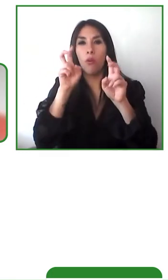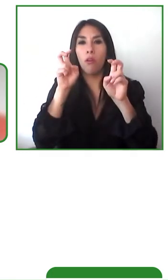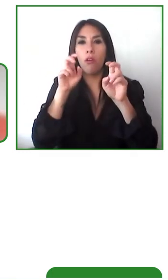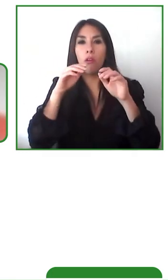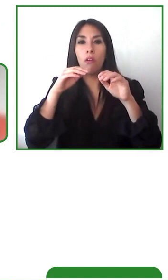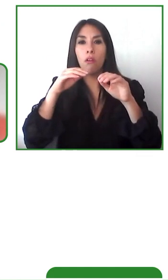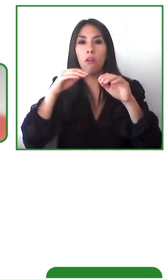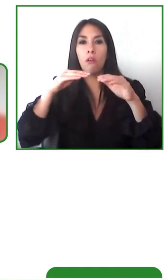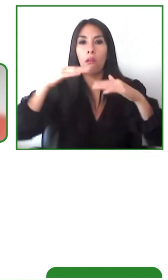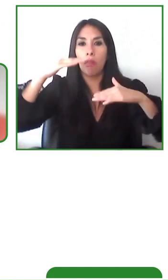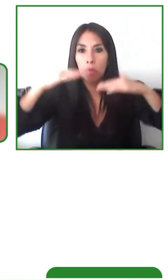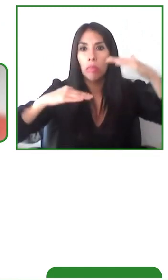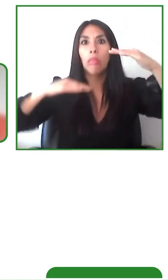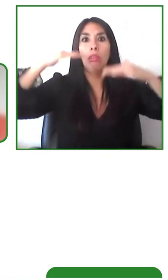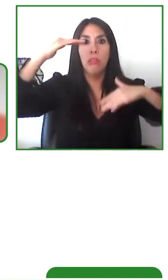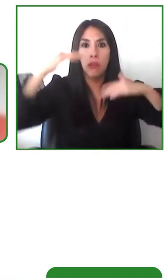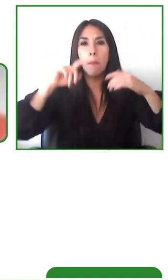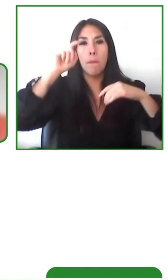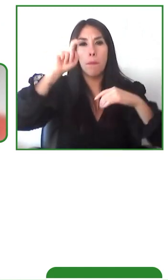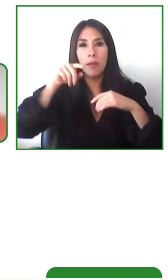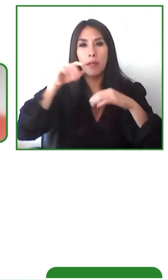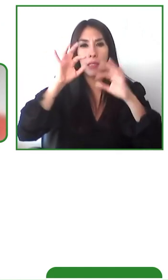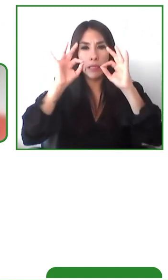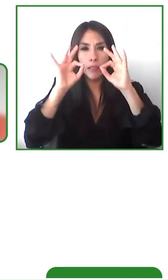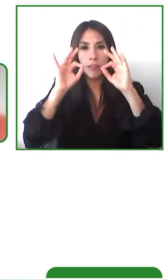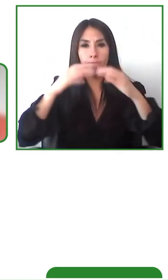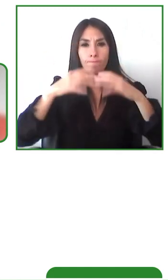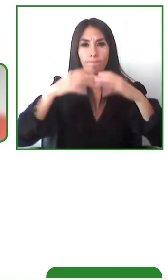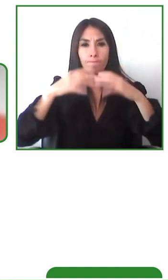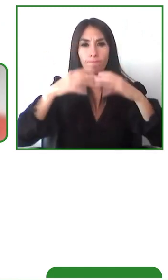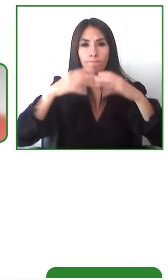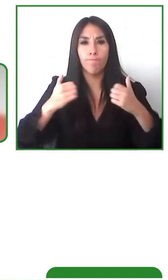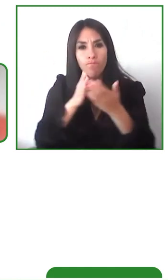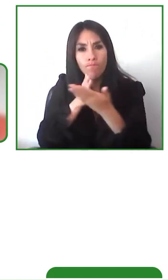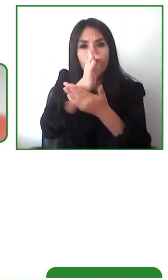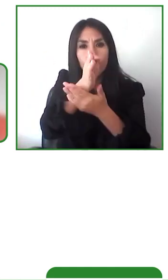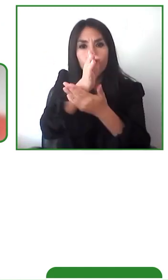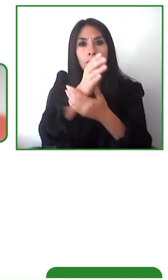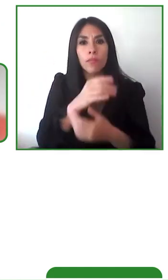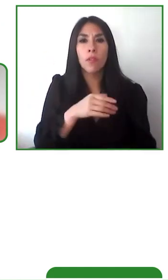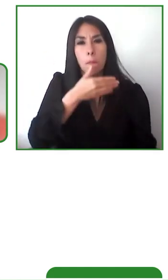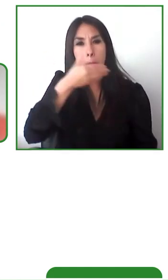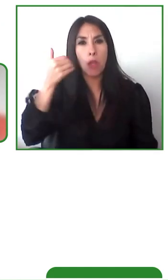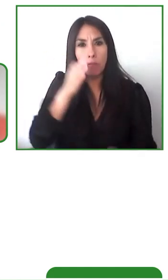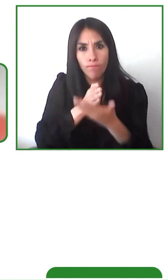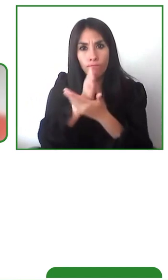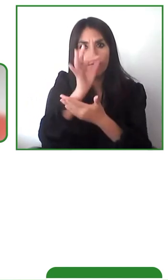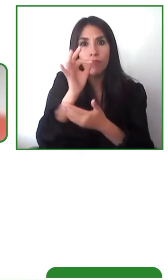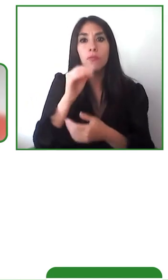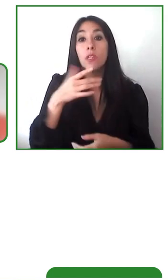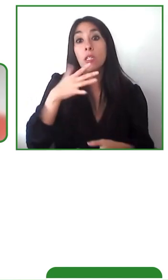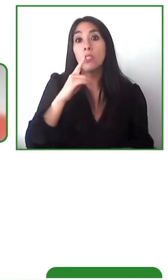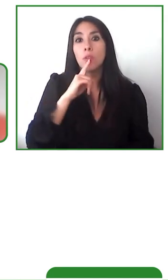poner lo mejor de nosotros para que de verdad se viva una inclusión plena,